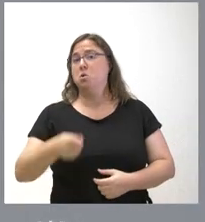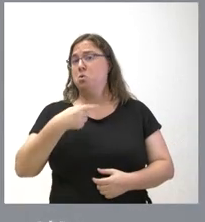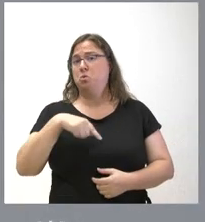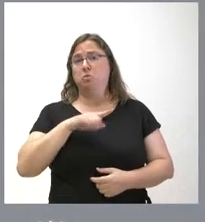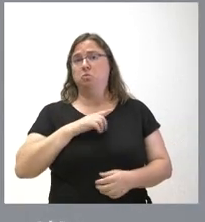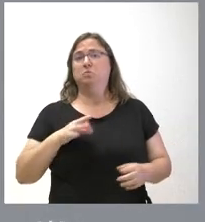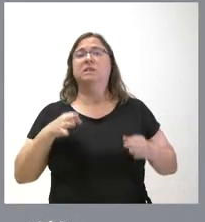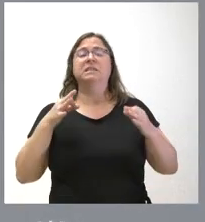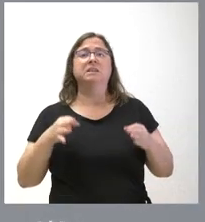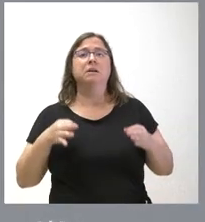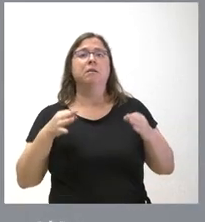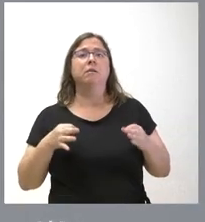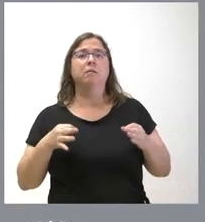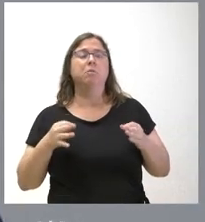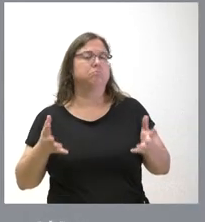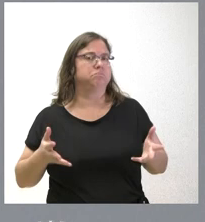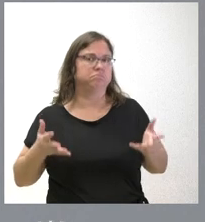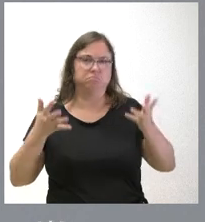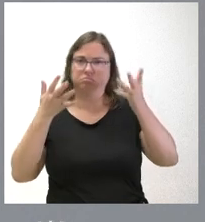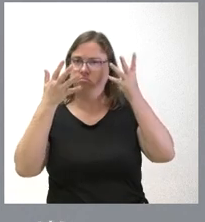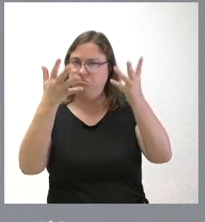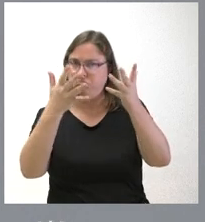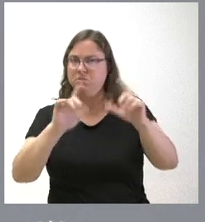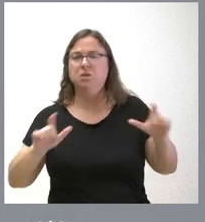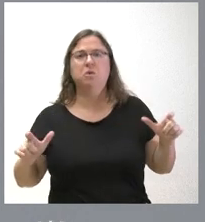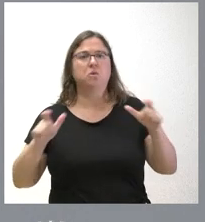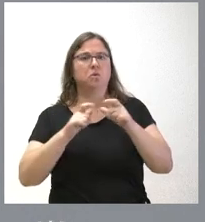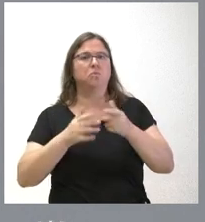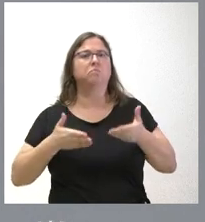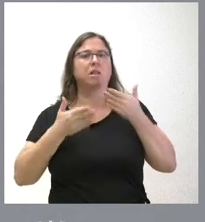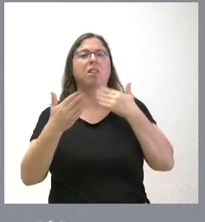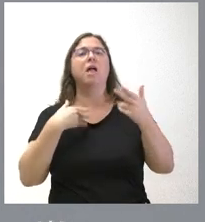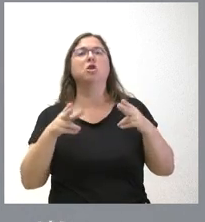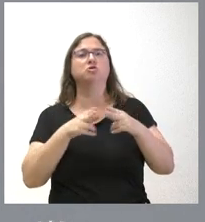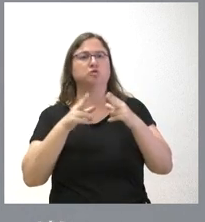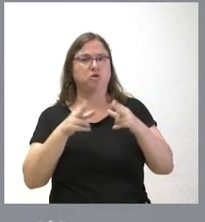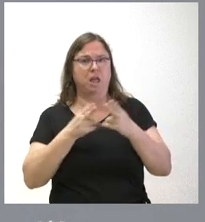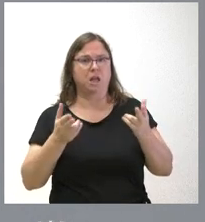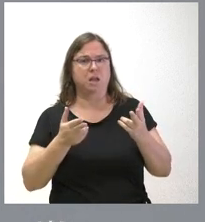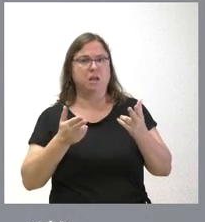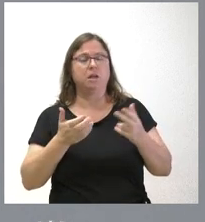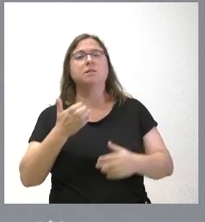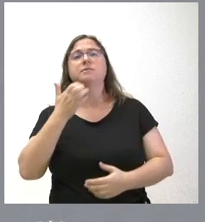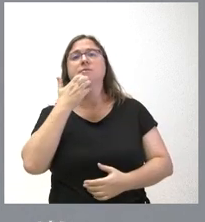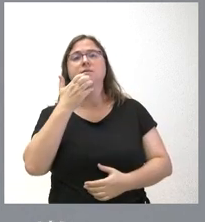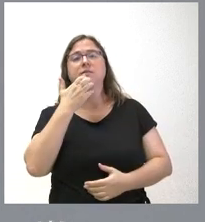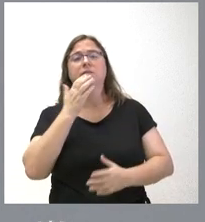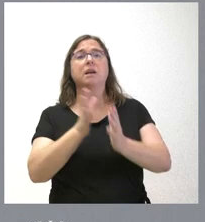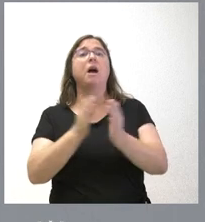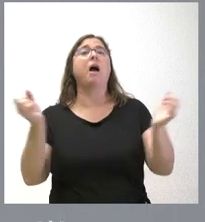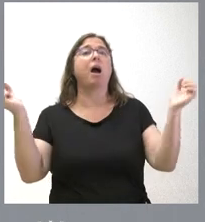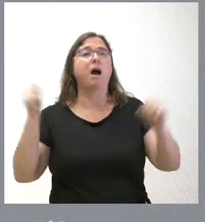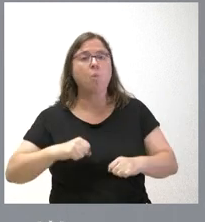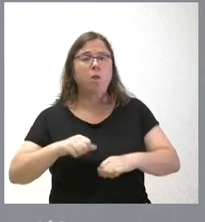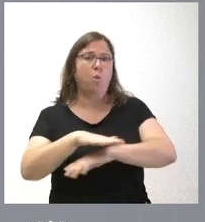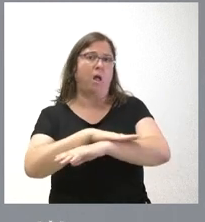la mano tendida todas las reuniones que asistimos especialmente las del diálogo social y por tanto si hubiera acuerdos en ese ámbito